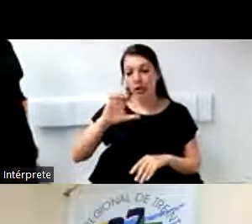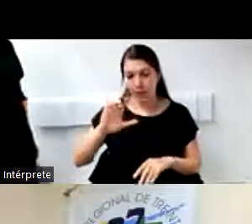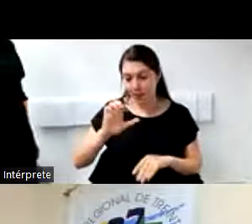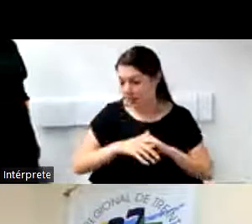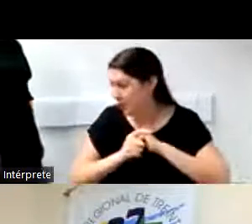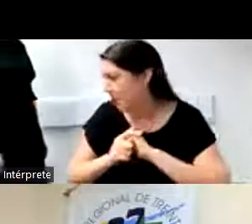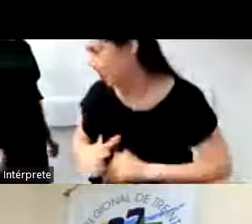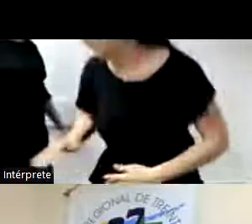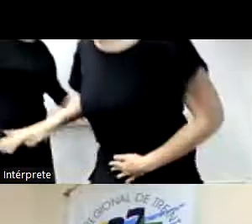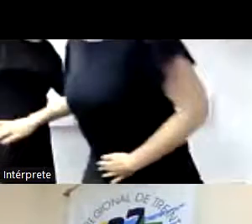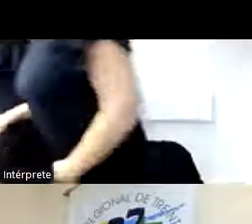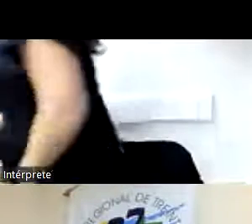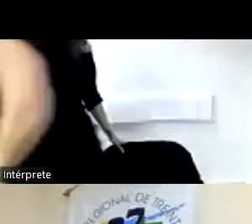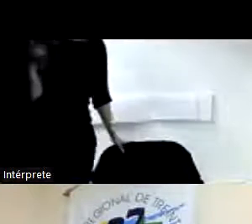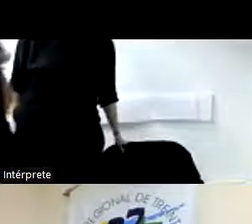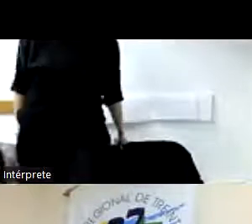¿El qué?